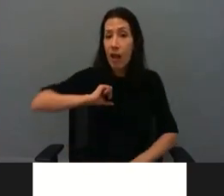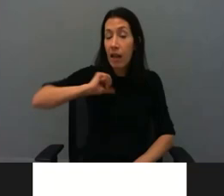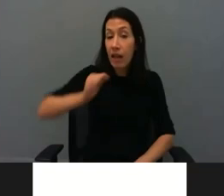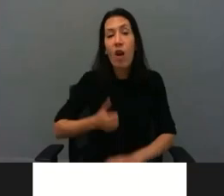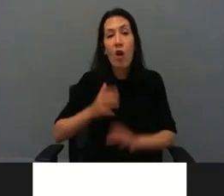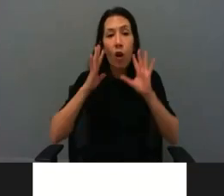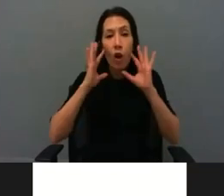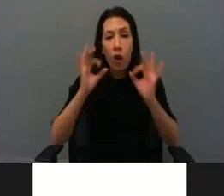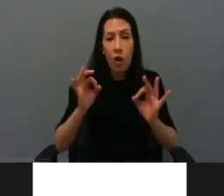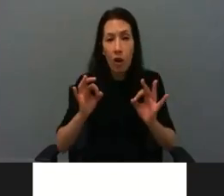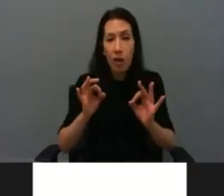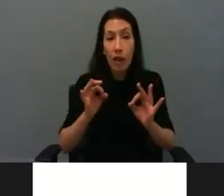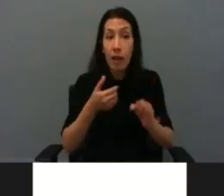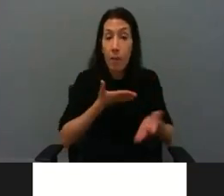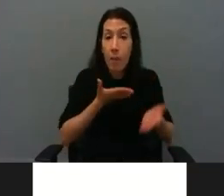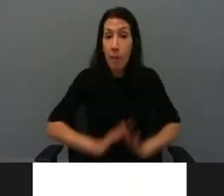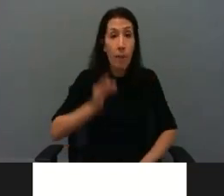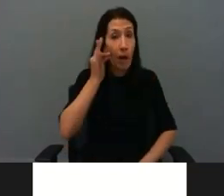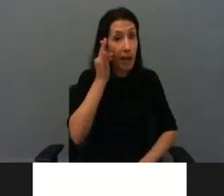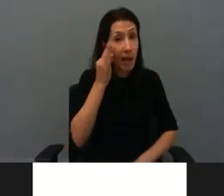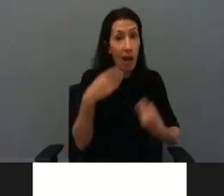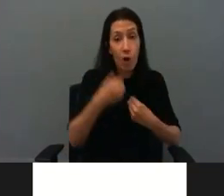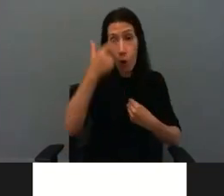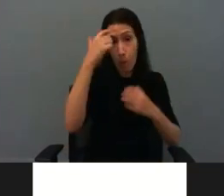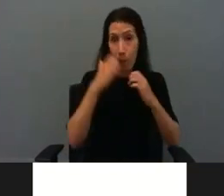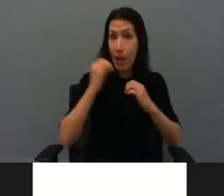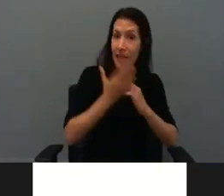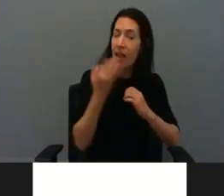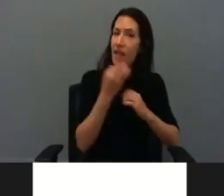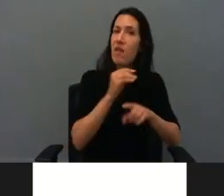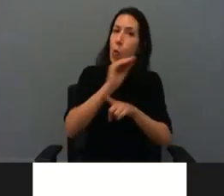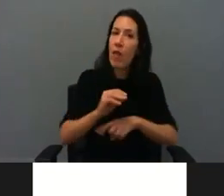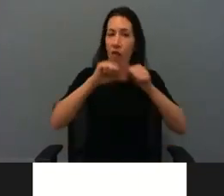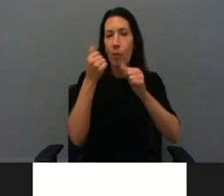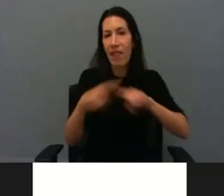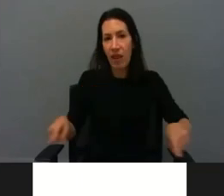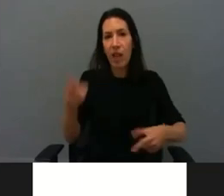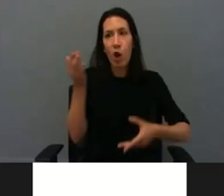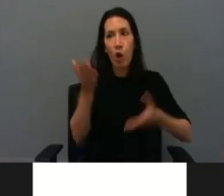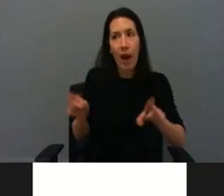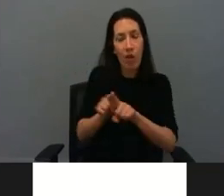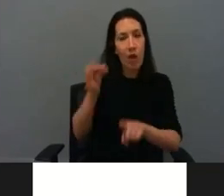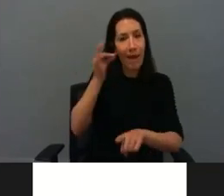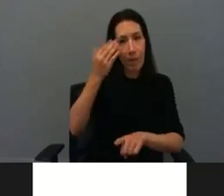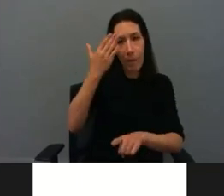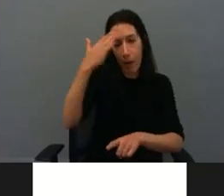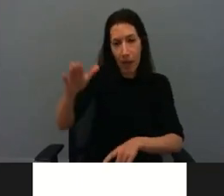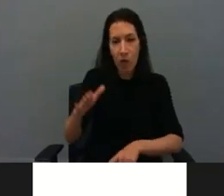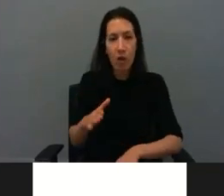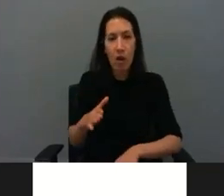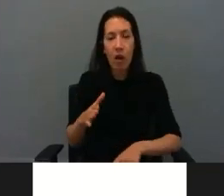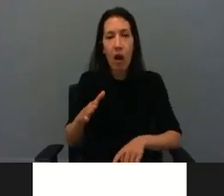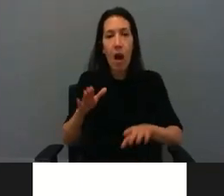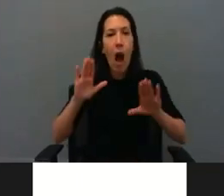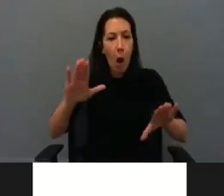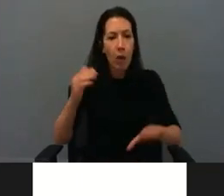Lógicamente, a Carmencita hay que darles otros cuidados que nos ayudaban a ella. Pero a pesar de llevar tan poco tiempo de